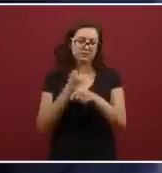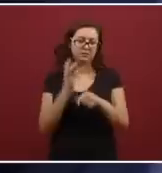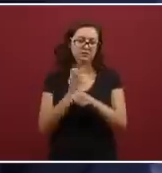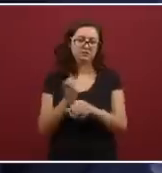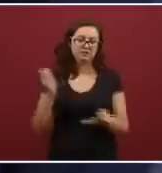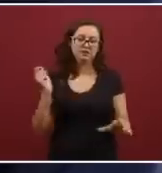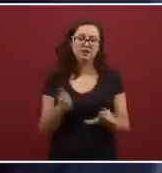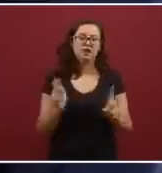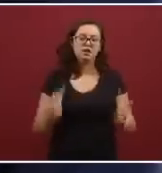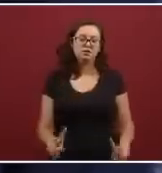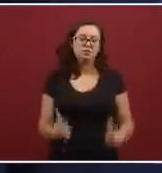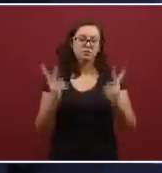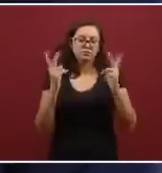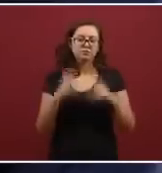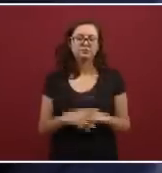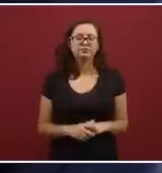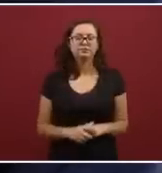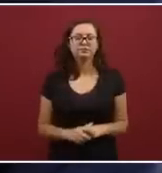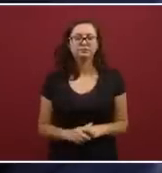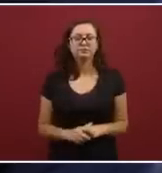subasta.